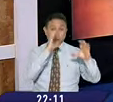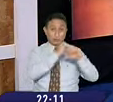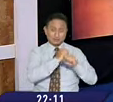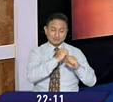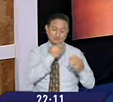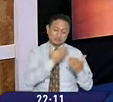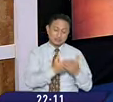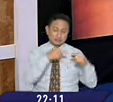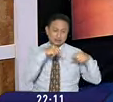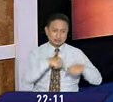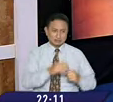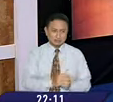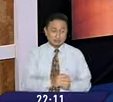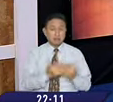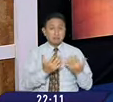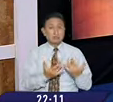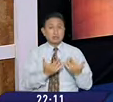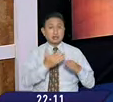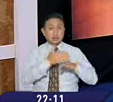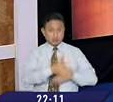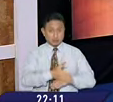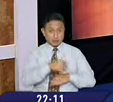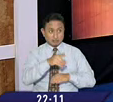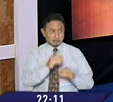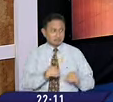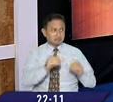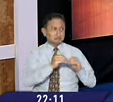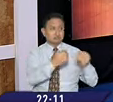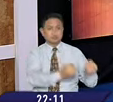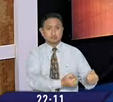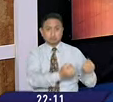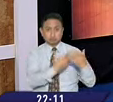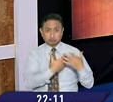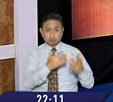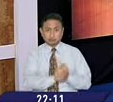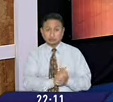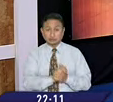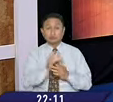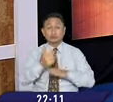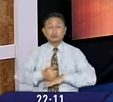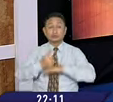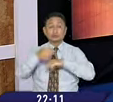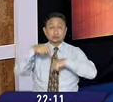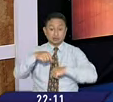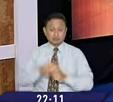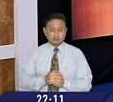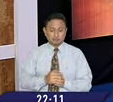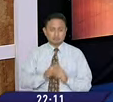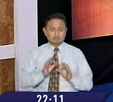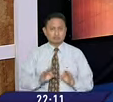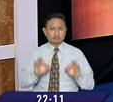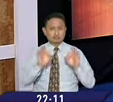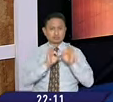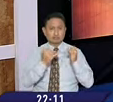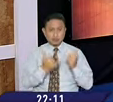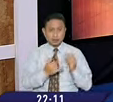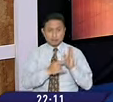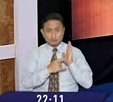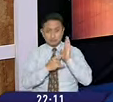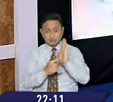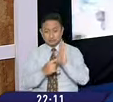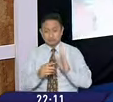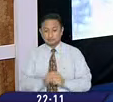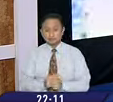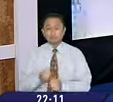Muchísimas gracias. Esperamos que en las próximas horas haya más información por parte de las autoridades. Es importante aquello. Ahora les contamos que el